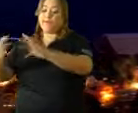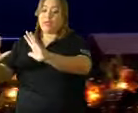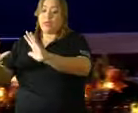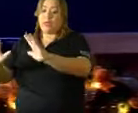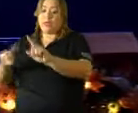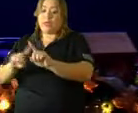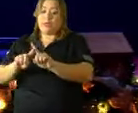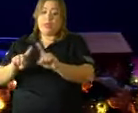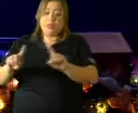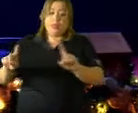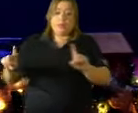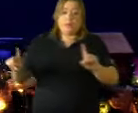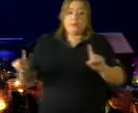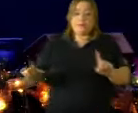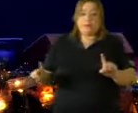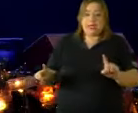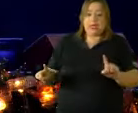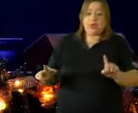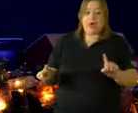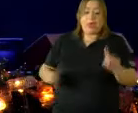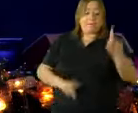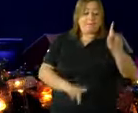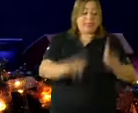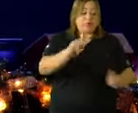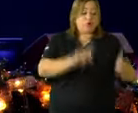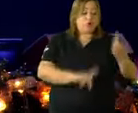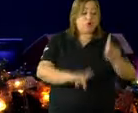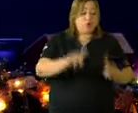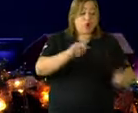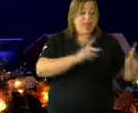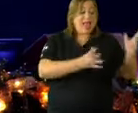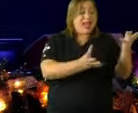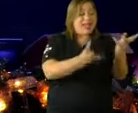Pero Radamel, que hace la voluntad de Dios,